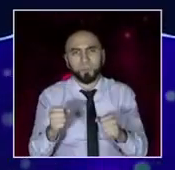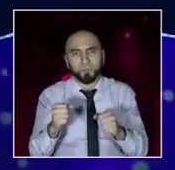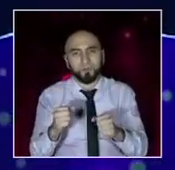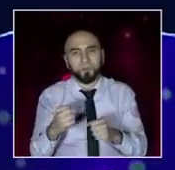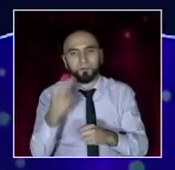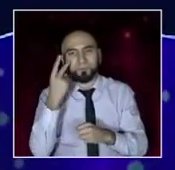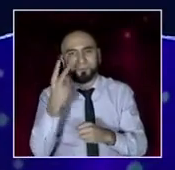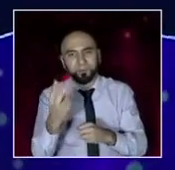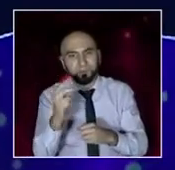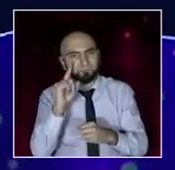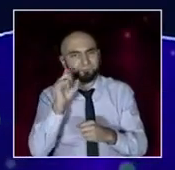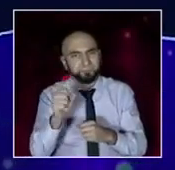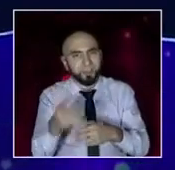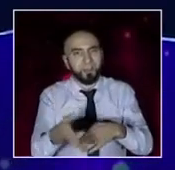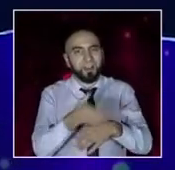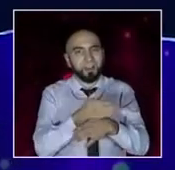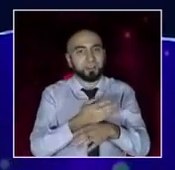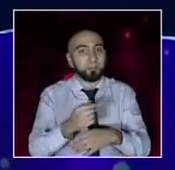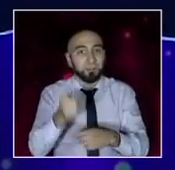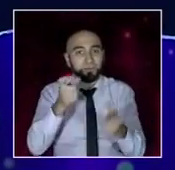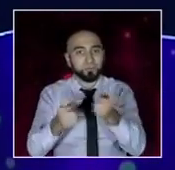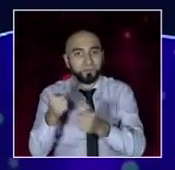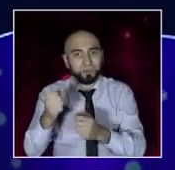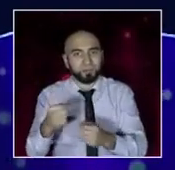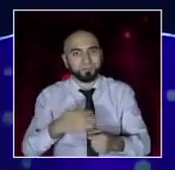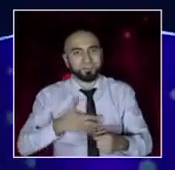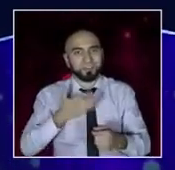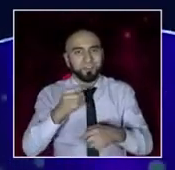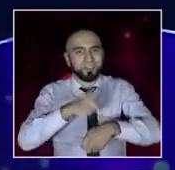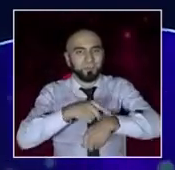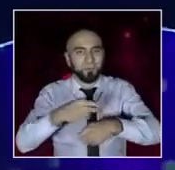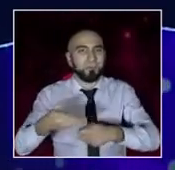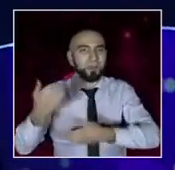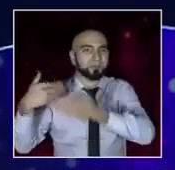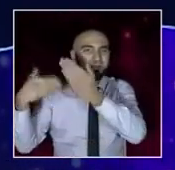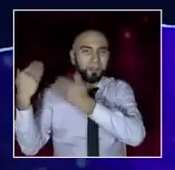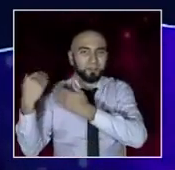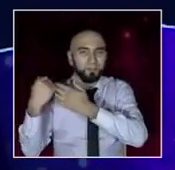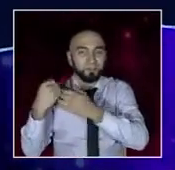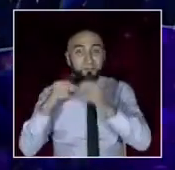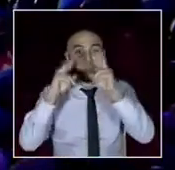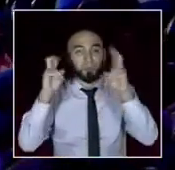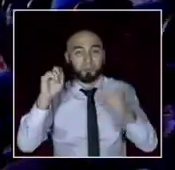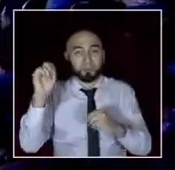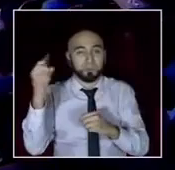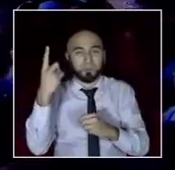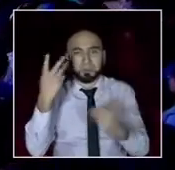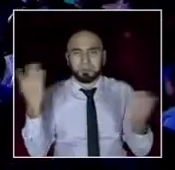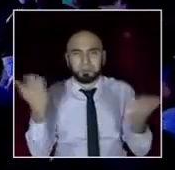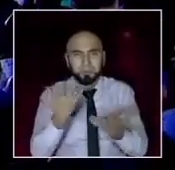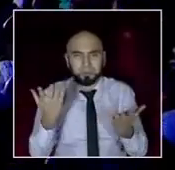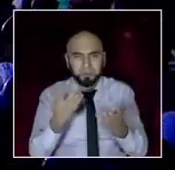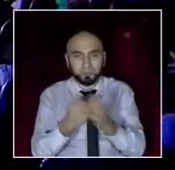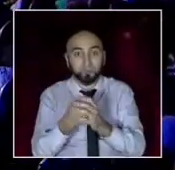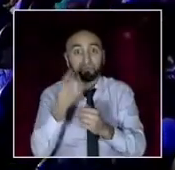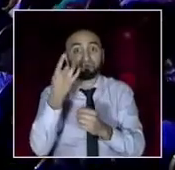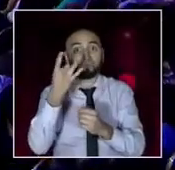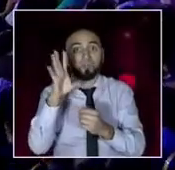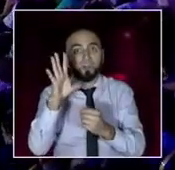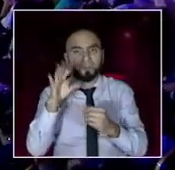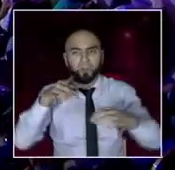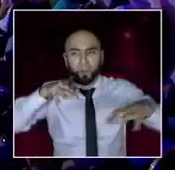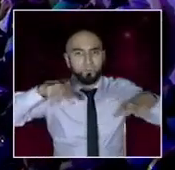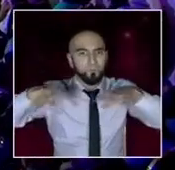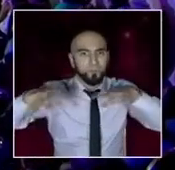humanos experimentan el tiempo basado en esta información adicional. Y el punto principal aquí, que no es solamente objetos, es